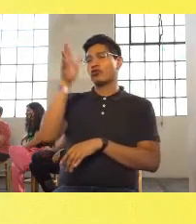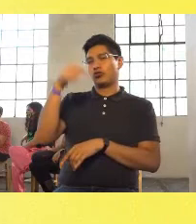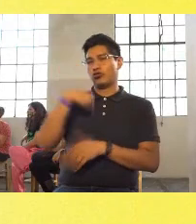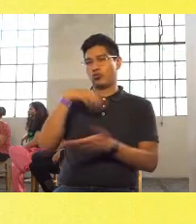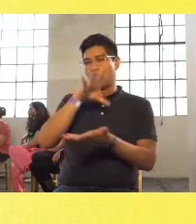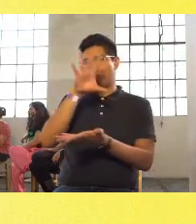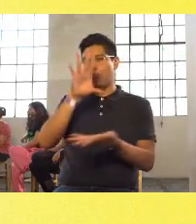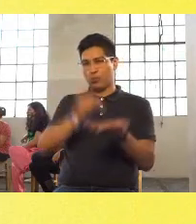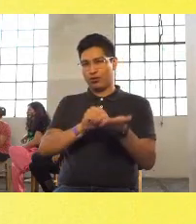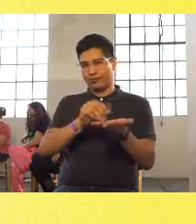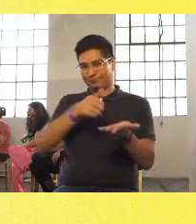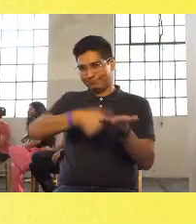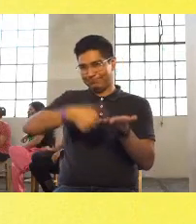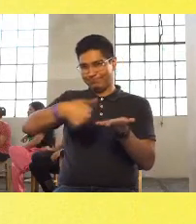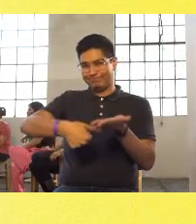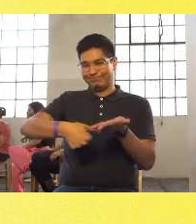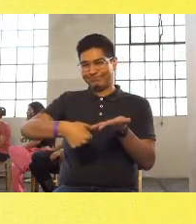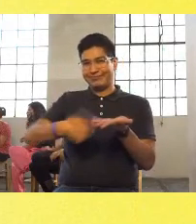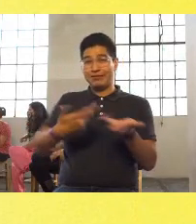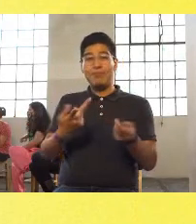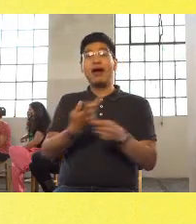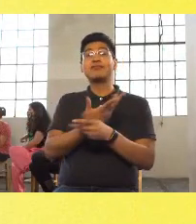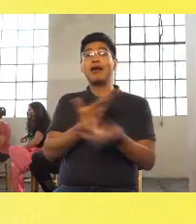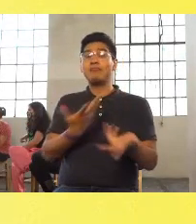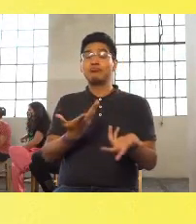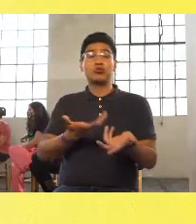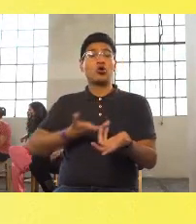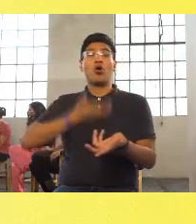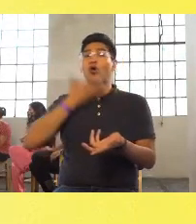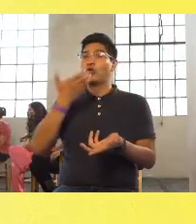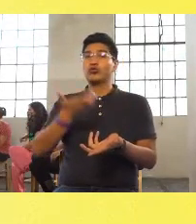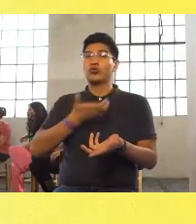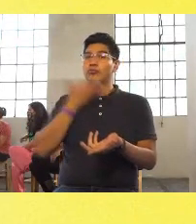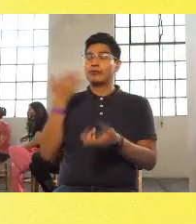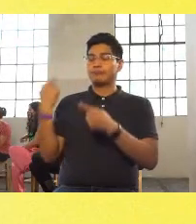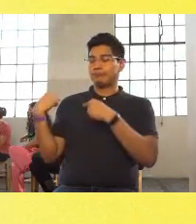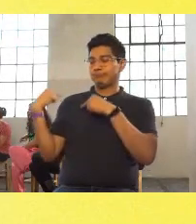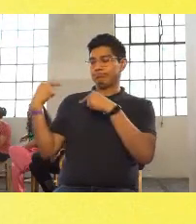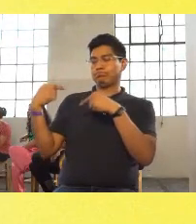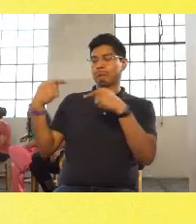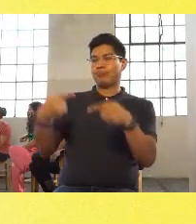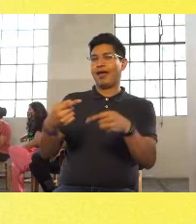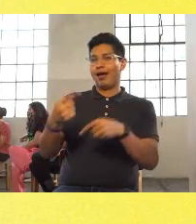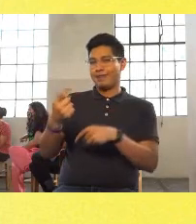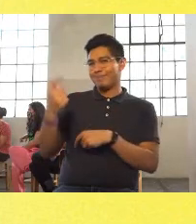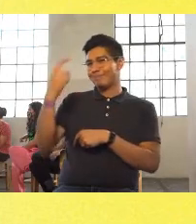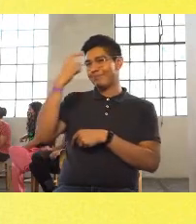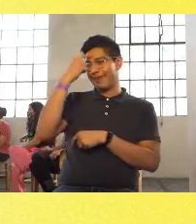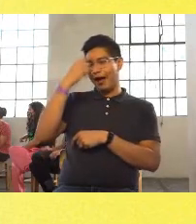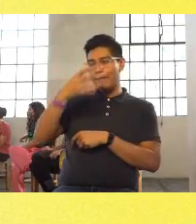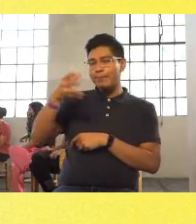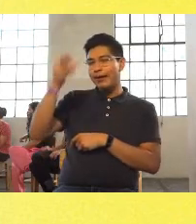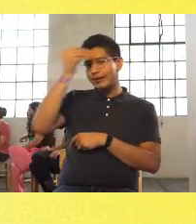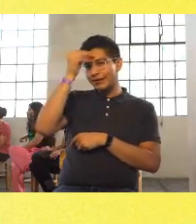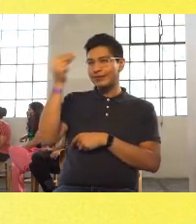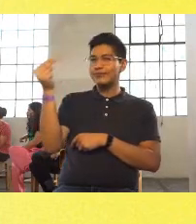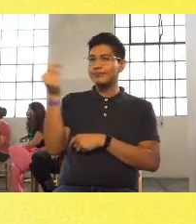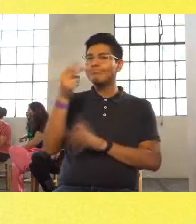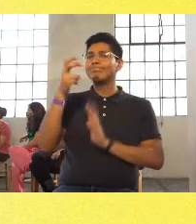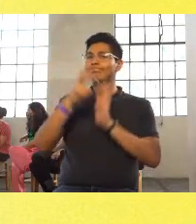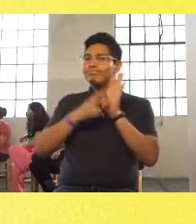pero ¿cómo? O sea, como que es parte de... Entonces, estamos aprendiendo, estamos deconstruyendo varias